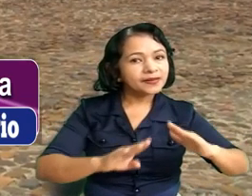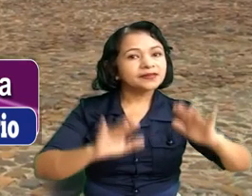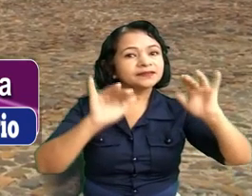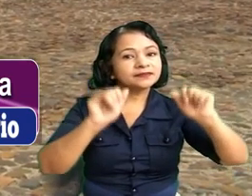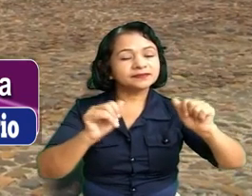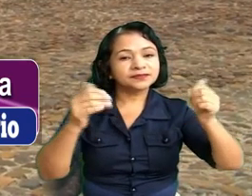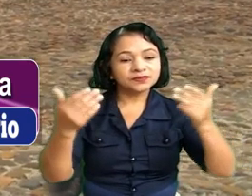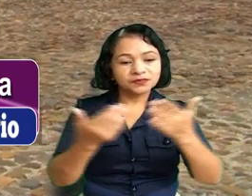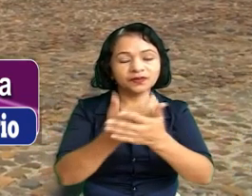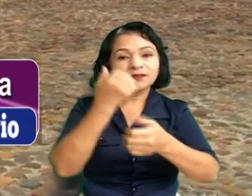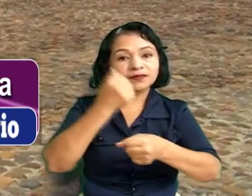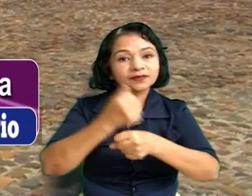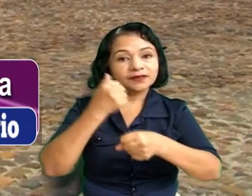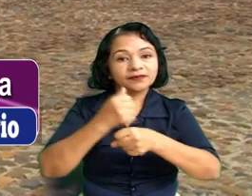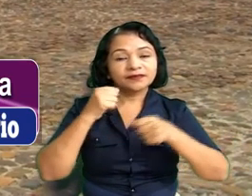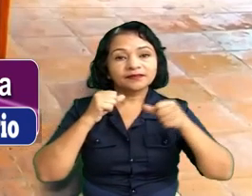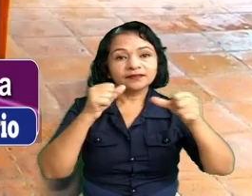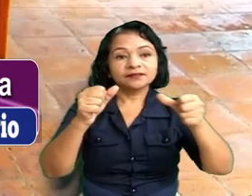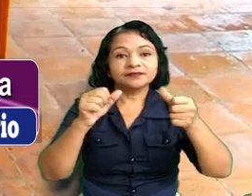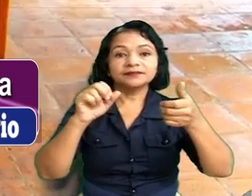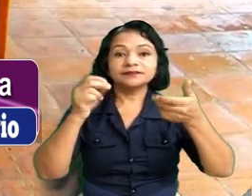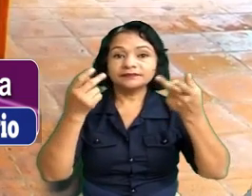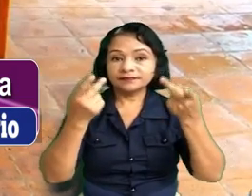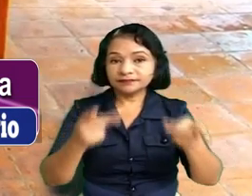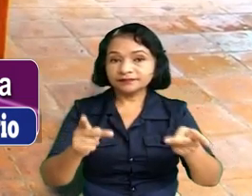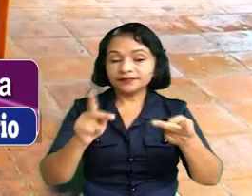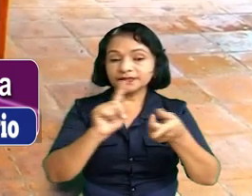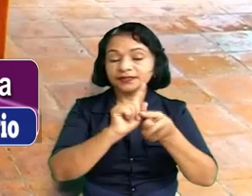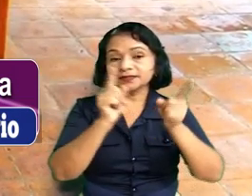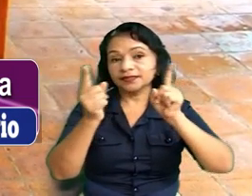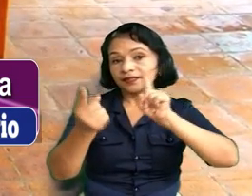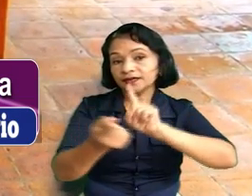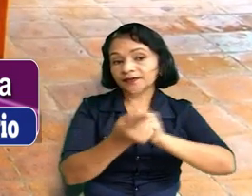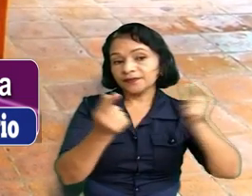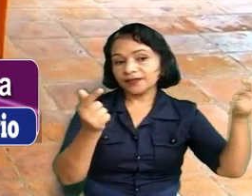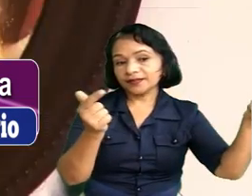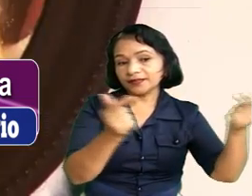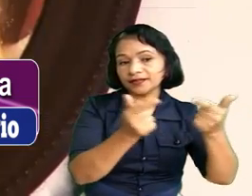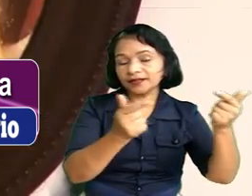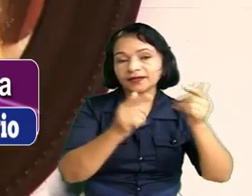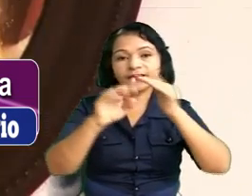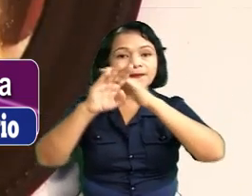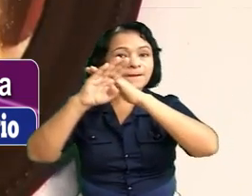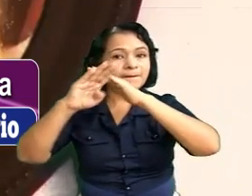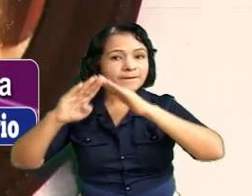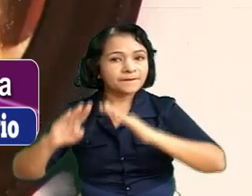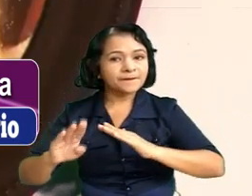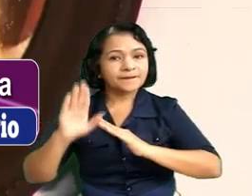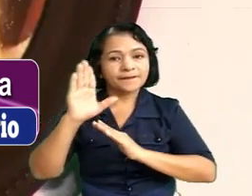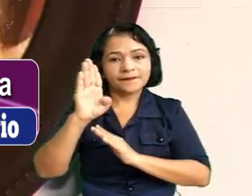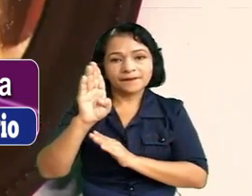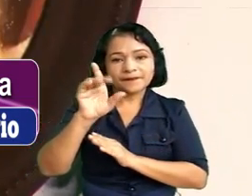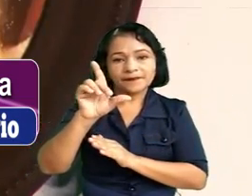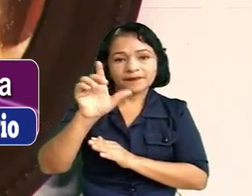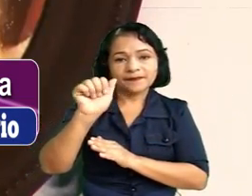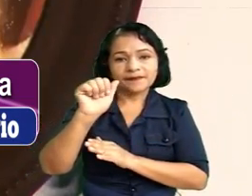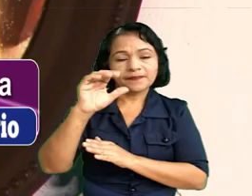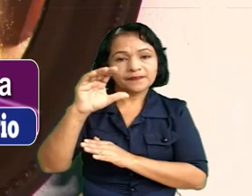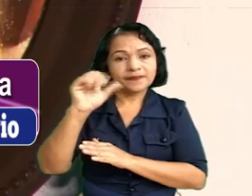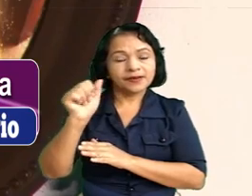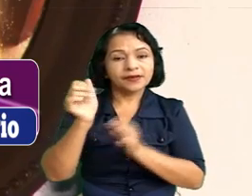nuevas líneas de trabajo. Sin duda alguna, en esa transición de la guerra a la paz, Blanca Arauz, un papel muy